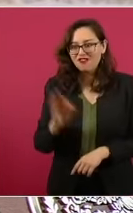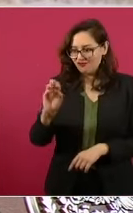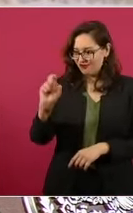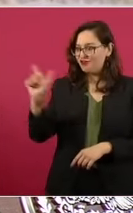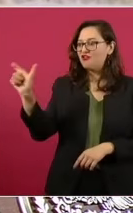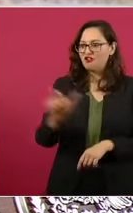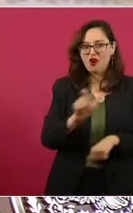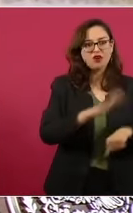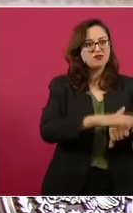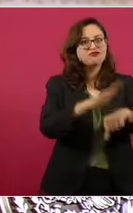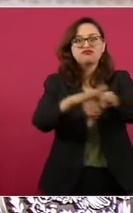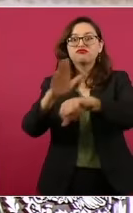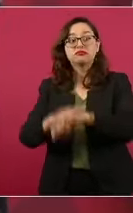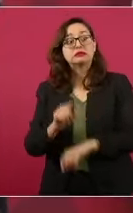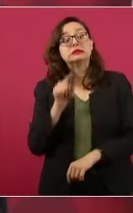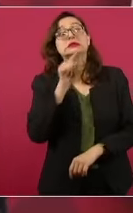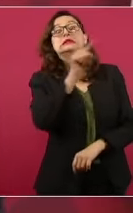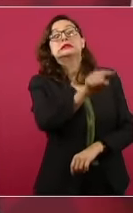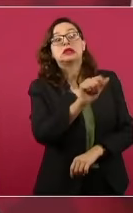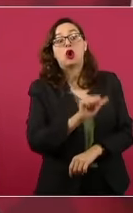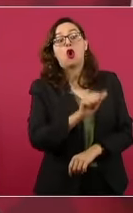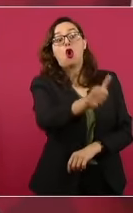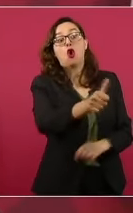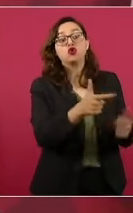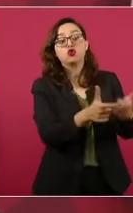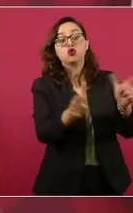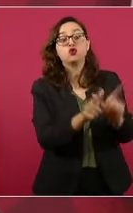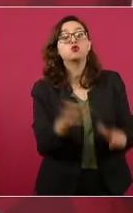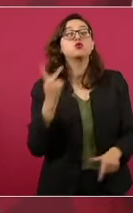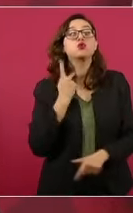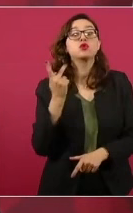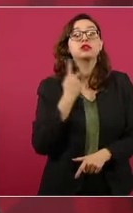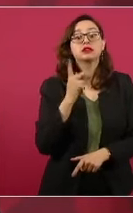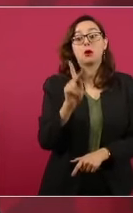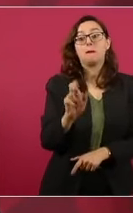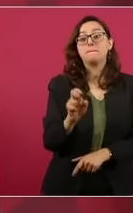por el partido del presidente Peña.